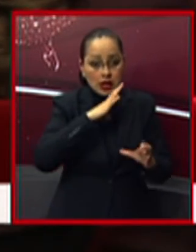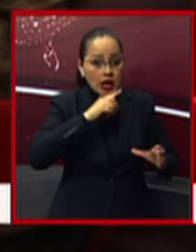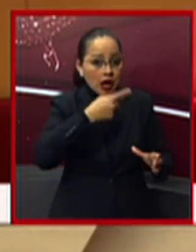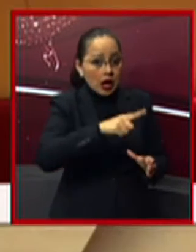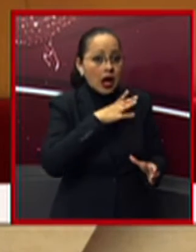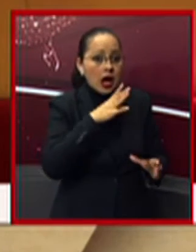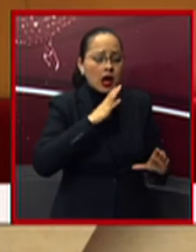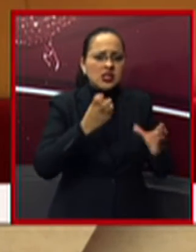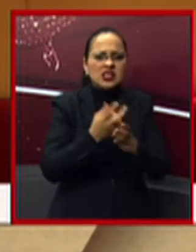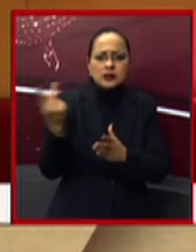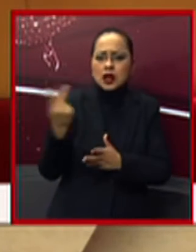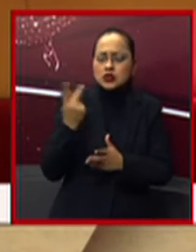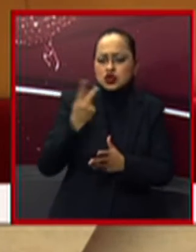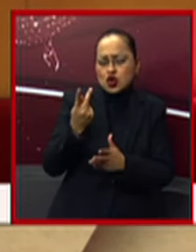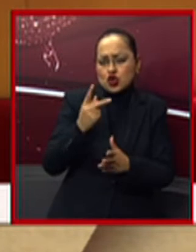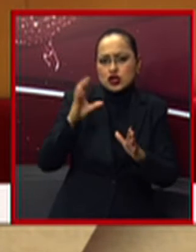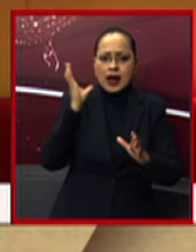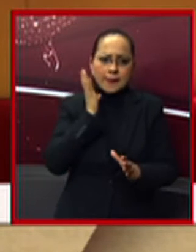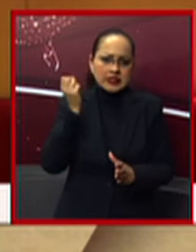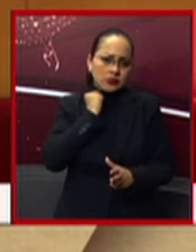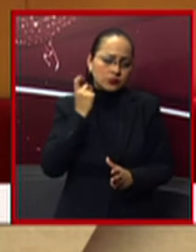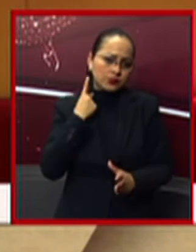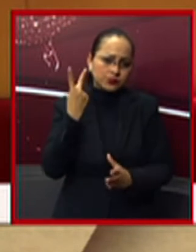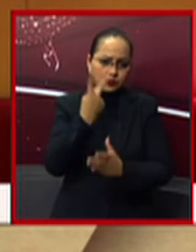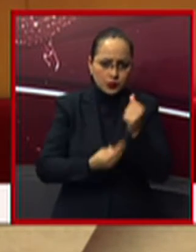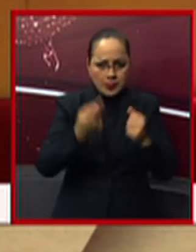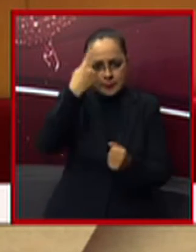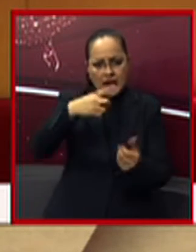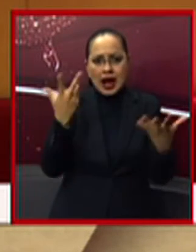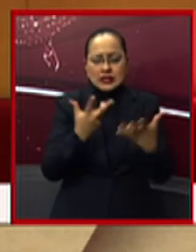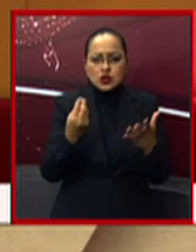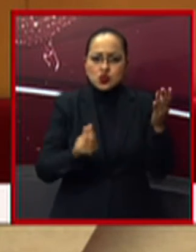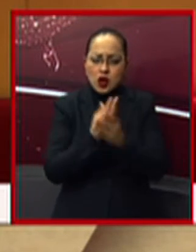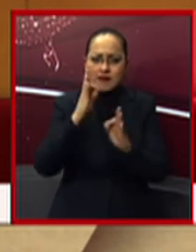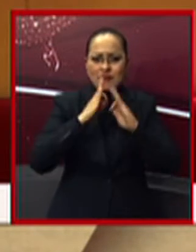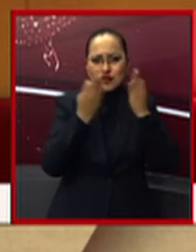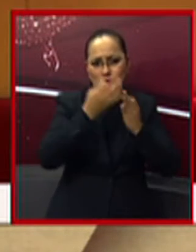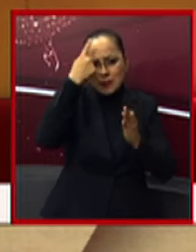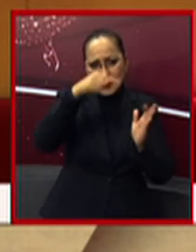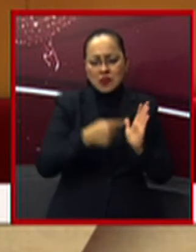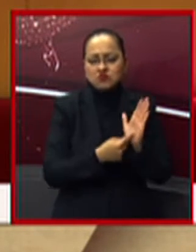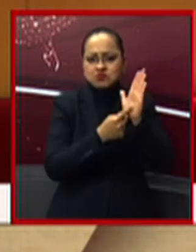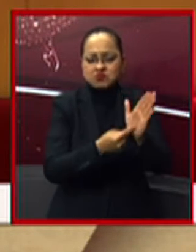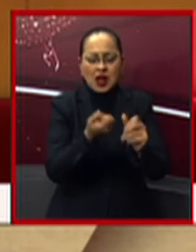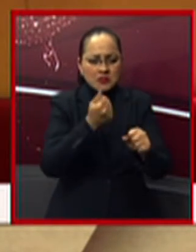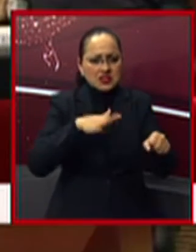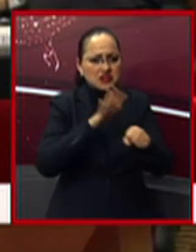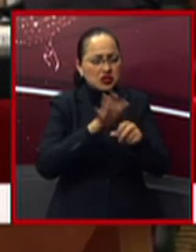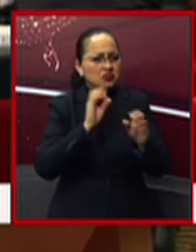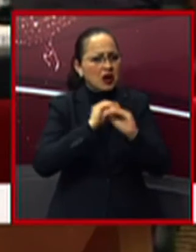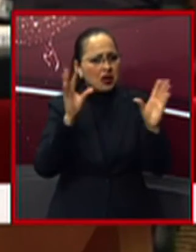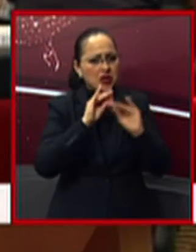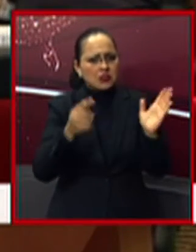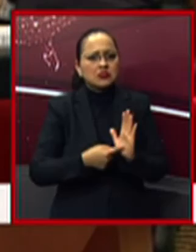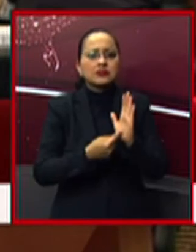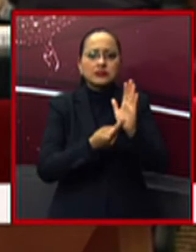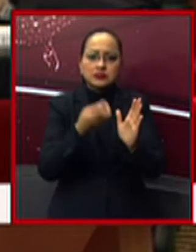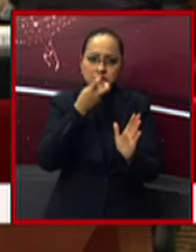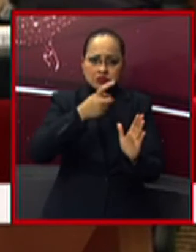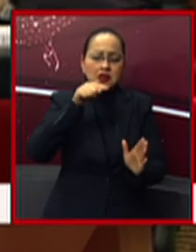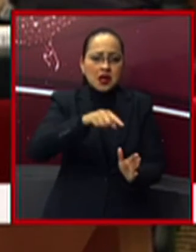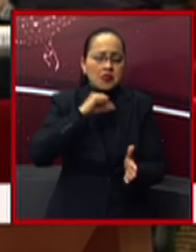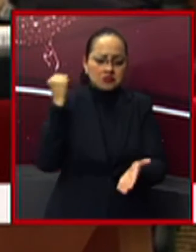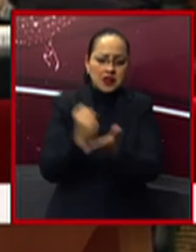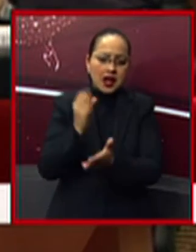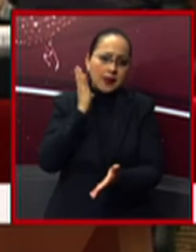un esfuerzo de ambas cámaras del Congreso para entrar a un nuevo marco de rendición de cuentas y destacó las modificaciones aprobadas desde San Lázaro.